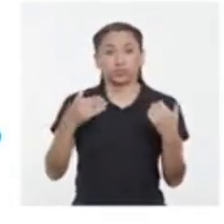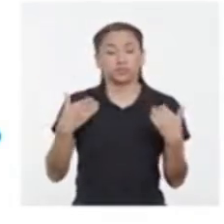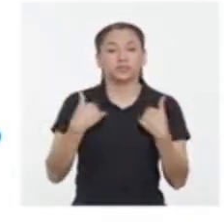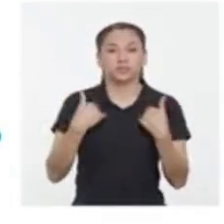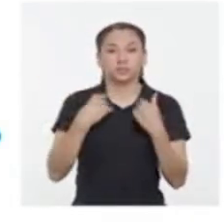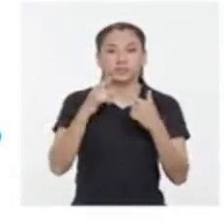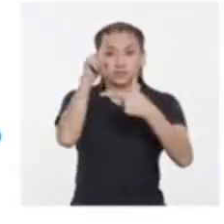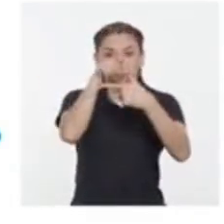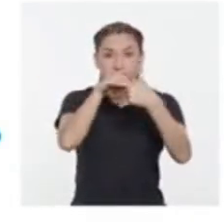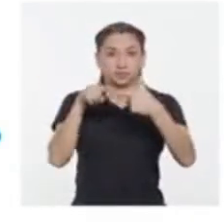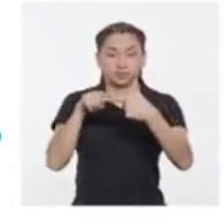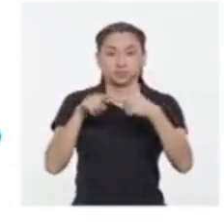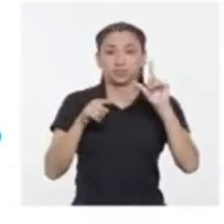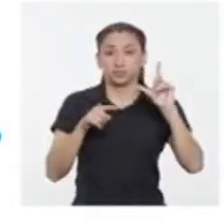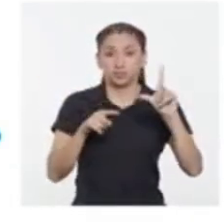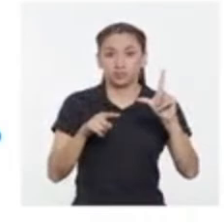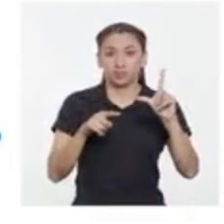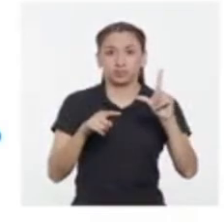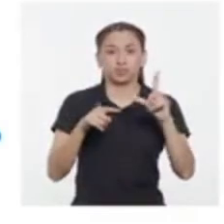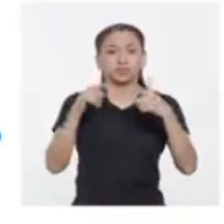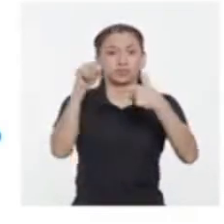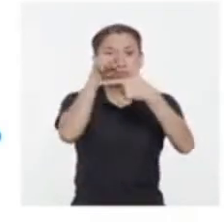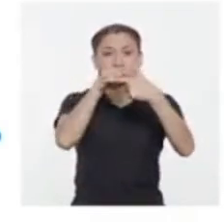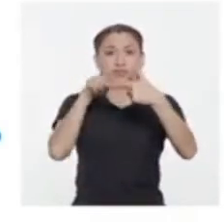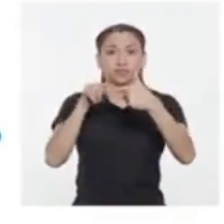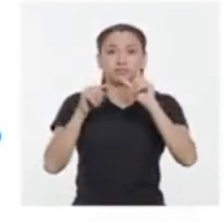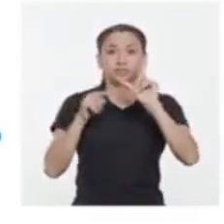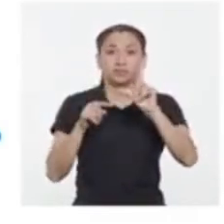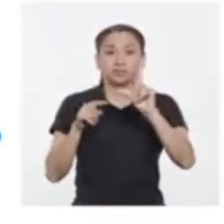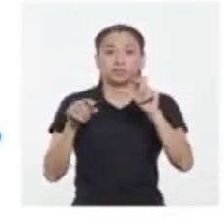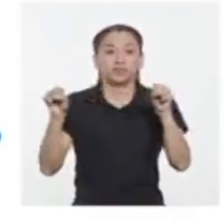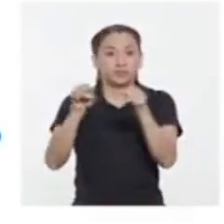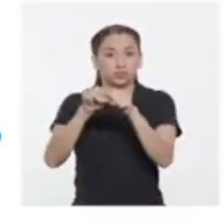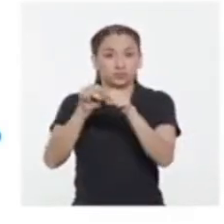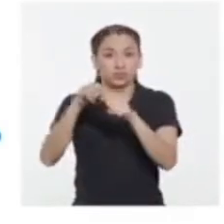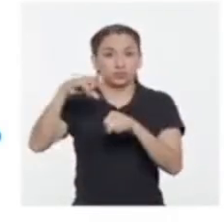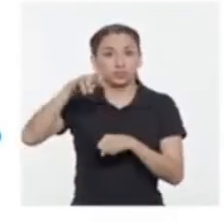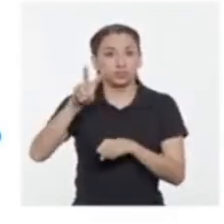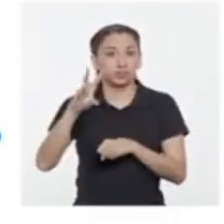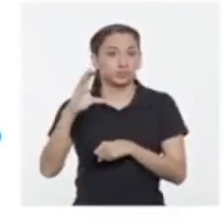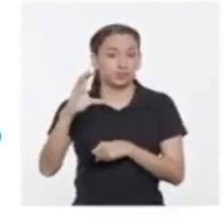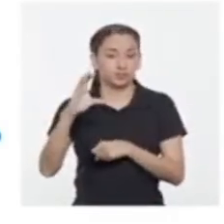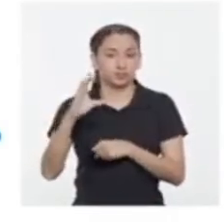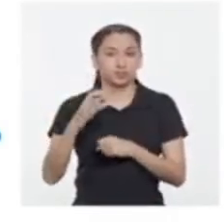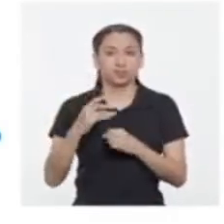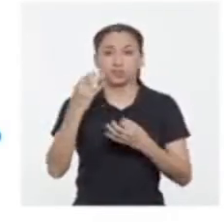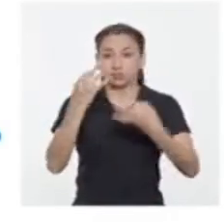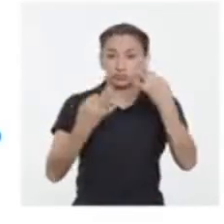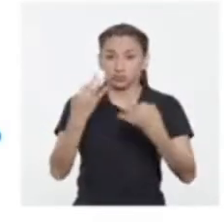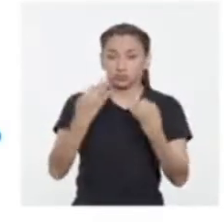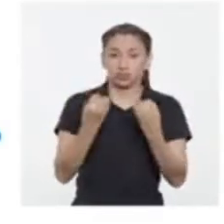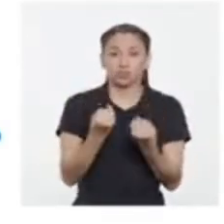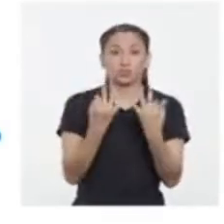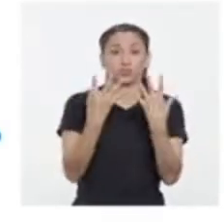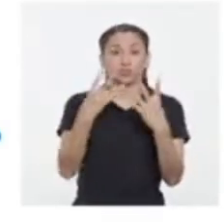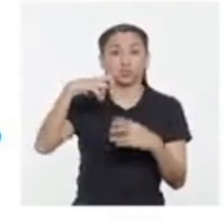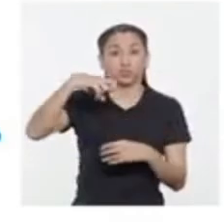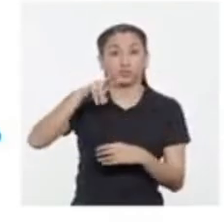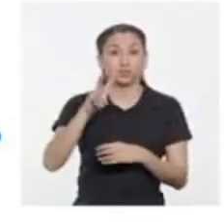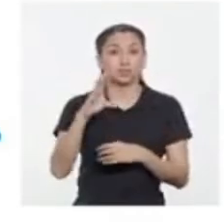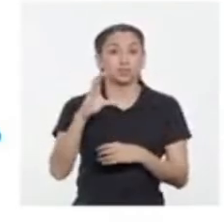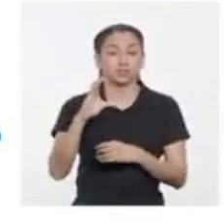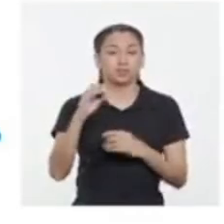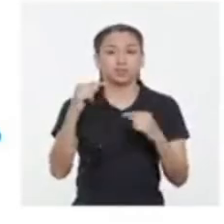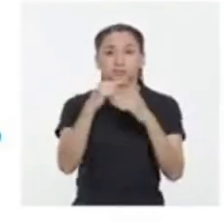de la estructura, dividimos la longitud total entre la longitud de un tubo de PVC. Por lo tanto, el número de tubos